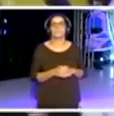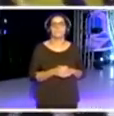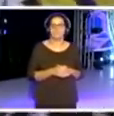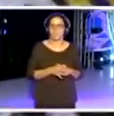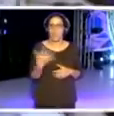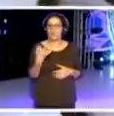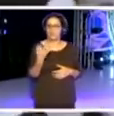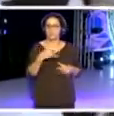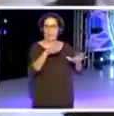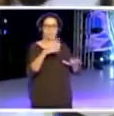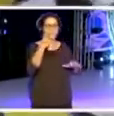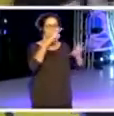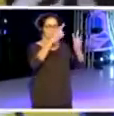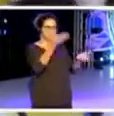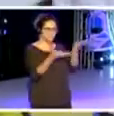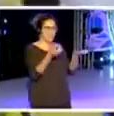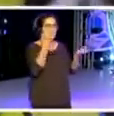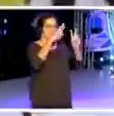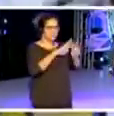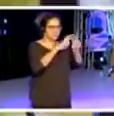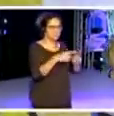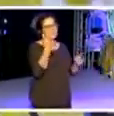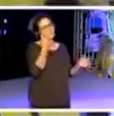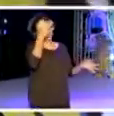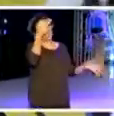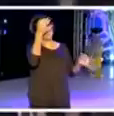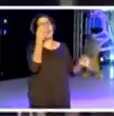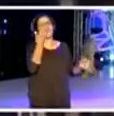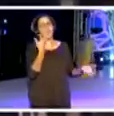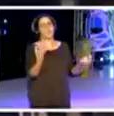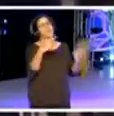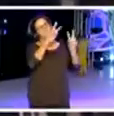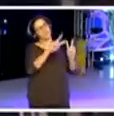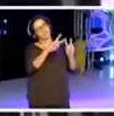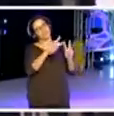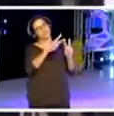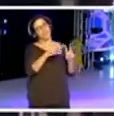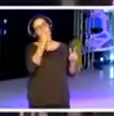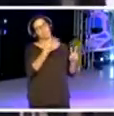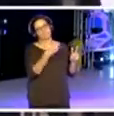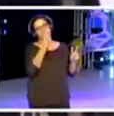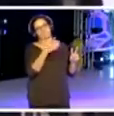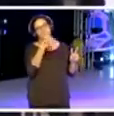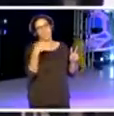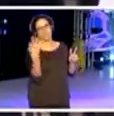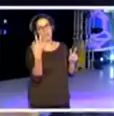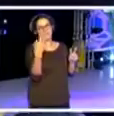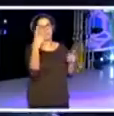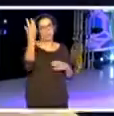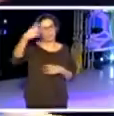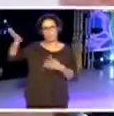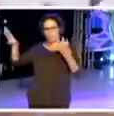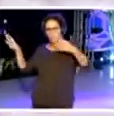Aprendamos a apreciarlo, vamos a observarlo, vamos a estudiarlo como se merece. ¡Dum!